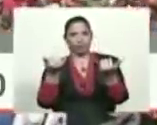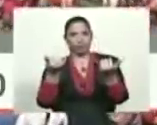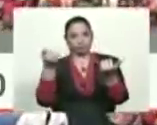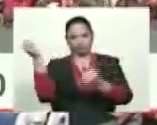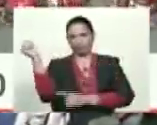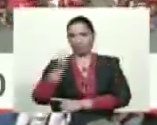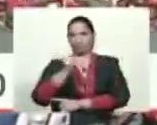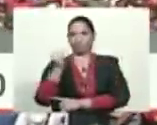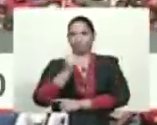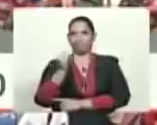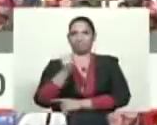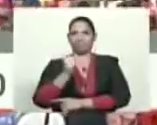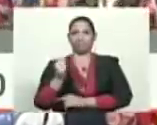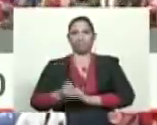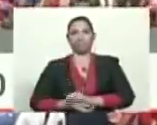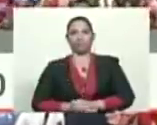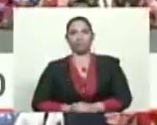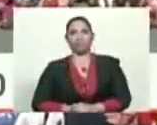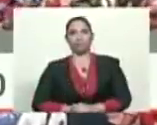¿Y ahora?